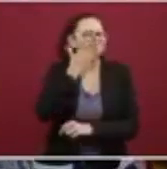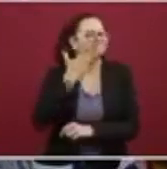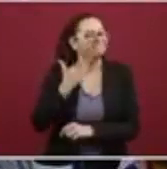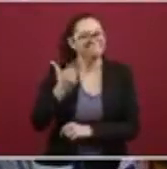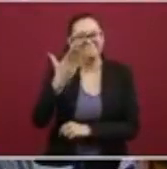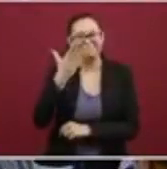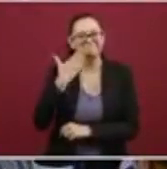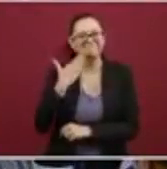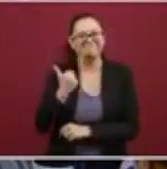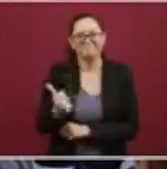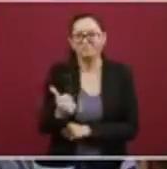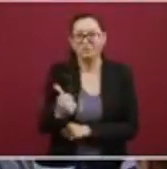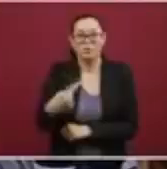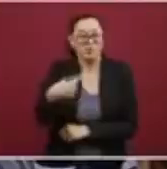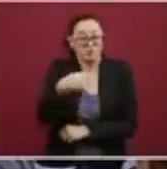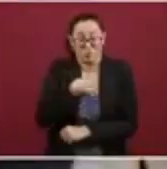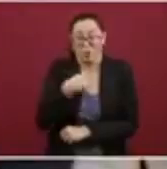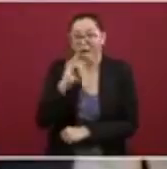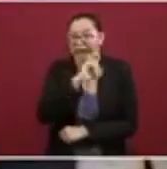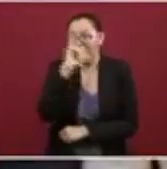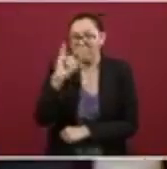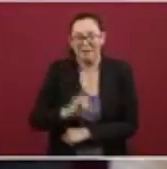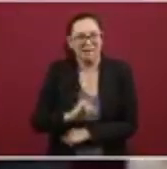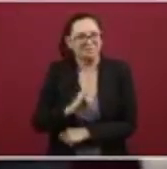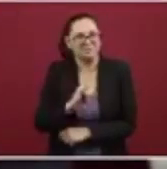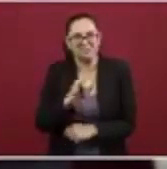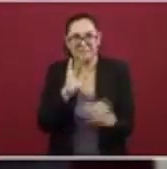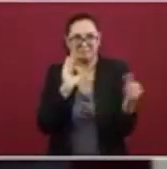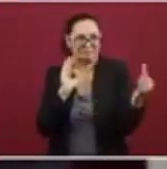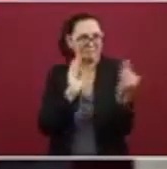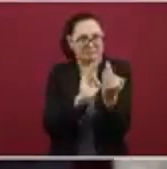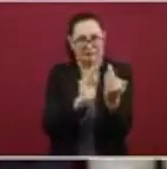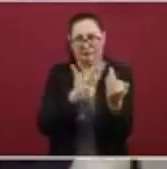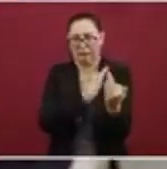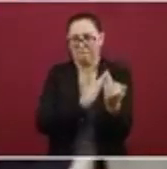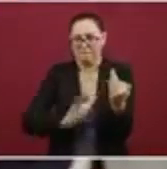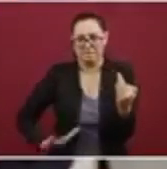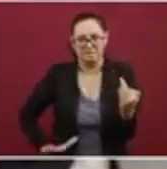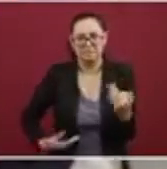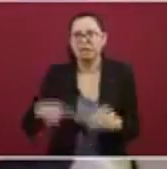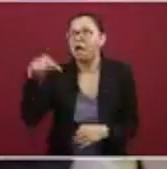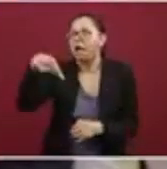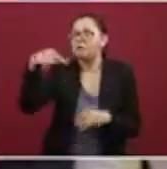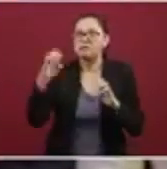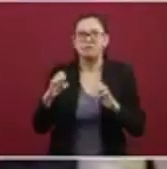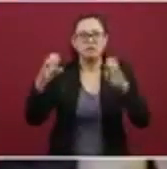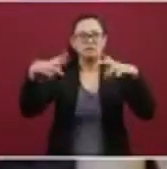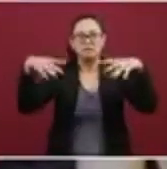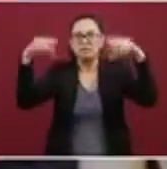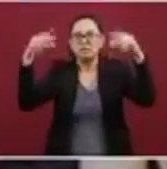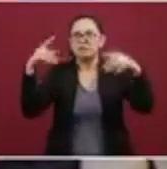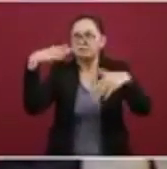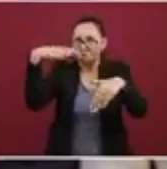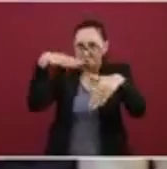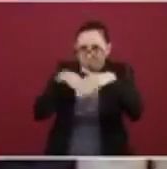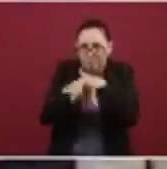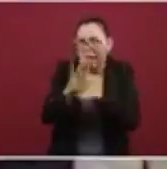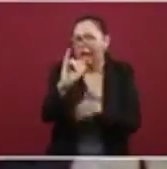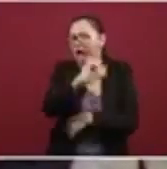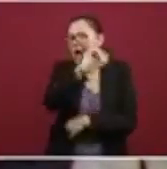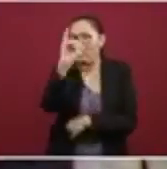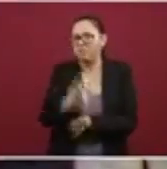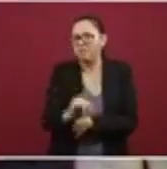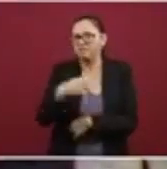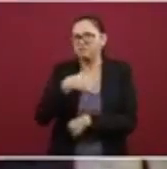personal nunca me había sentido tan cercana a un presidente, ni había entrado a este recinto porque lo sentía siempre ajeno.